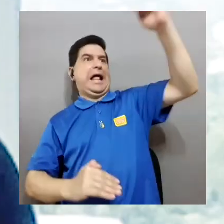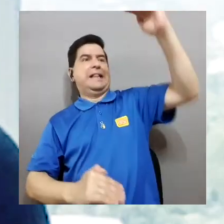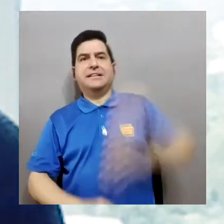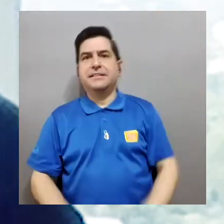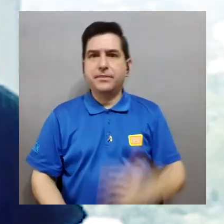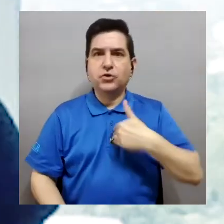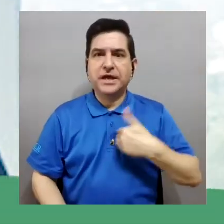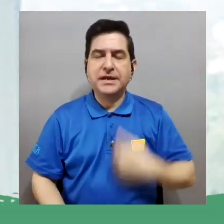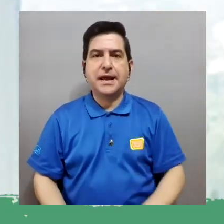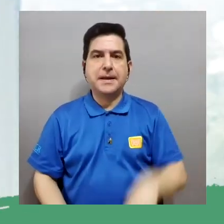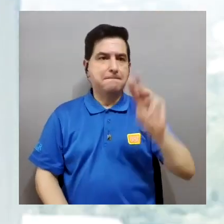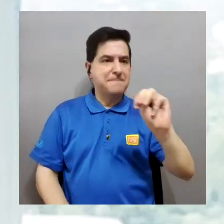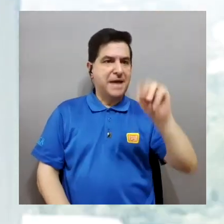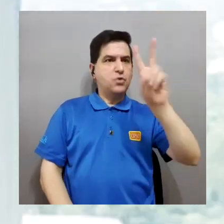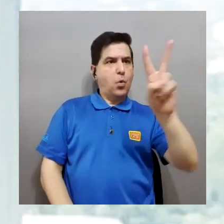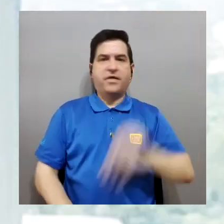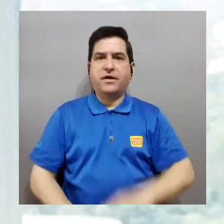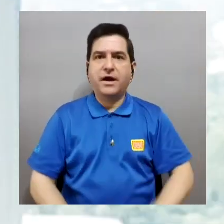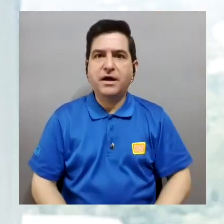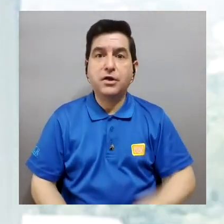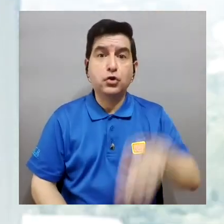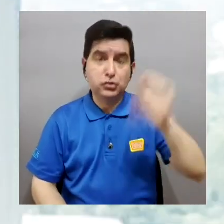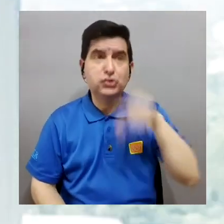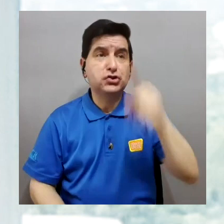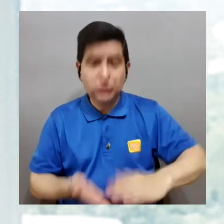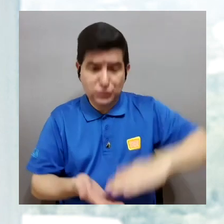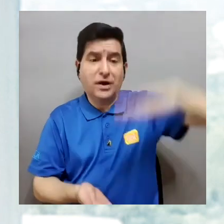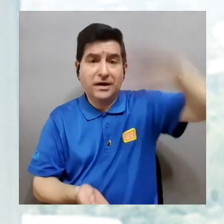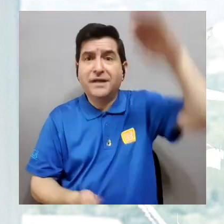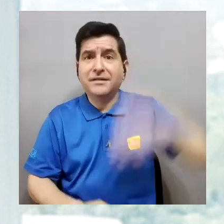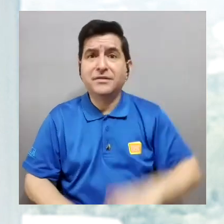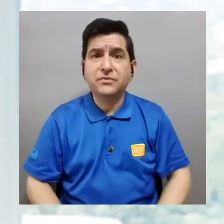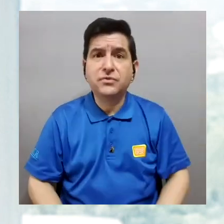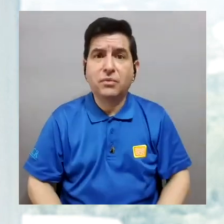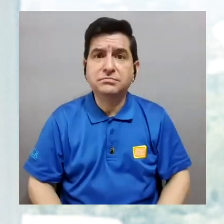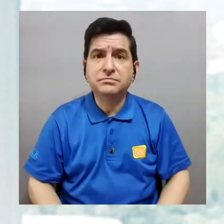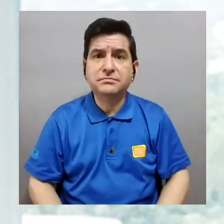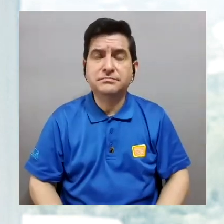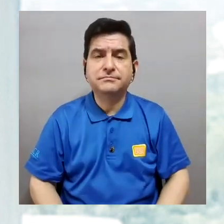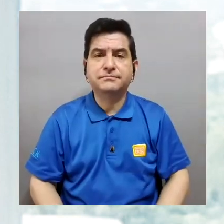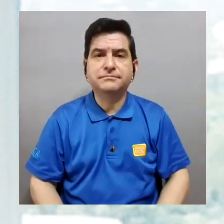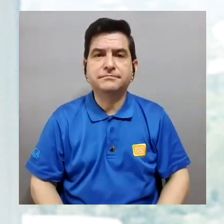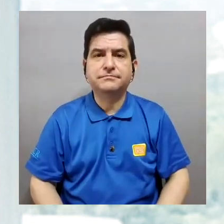alto, el costo por metro cuadrado sí es elevado, entonces